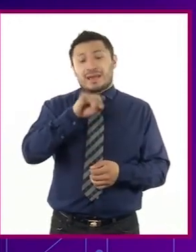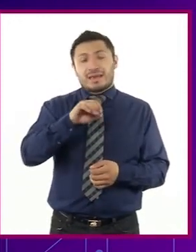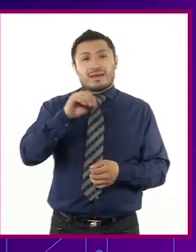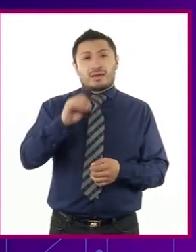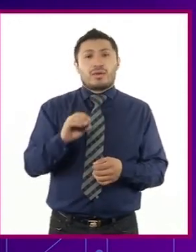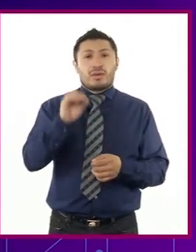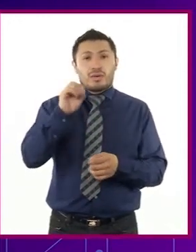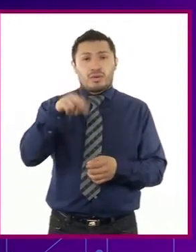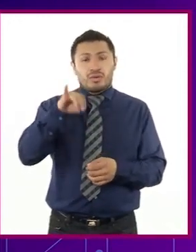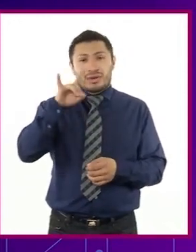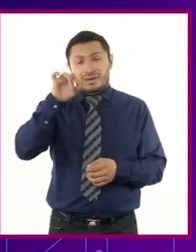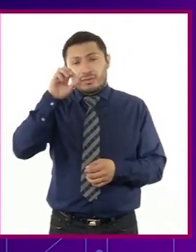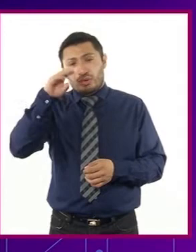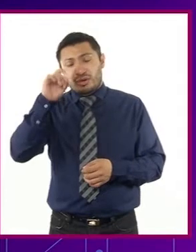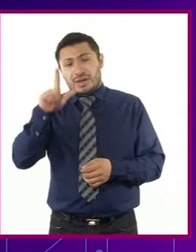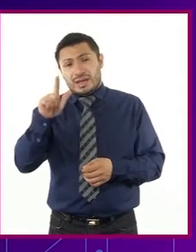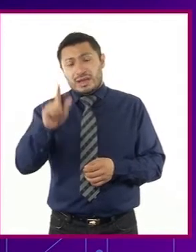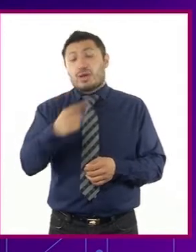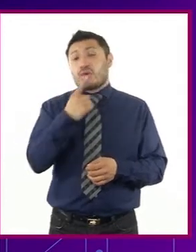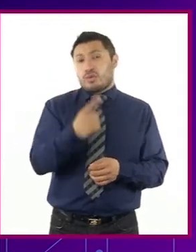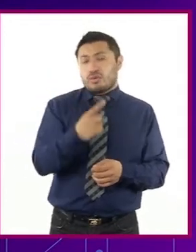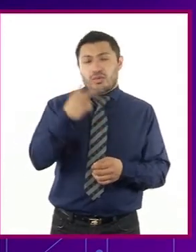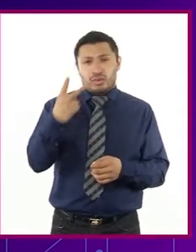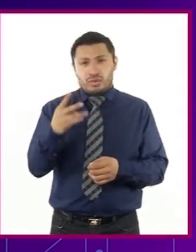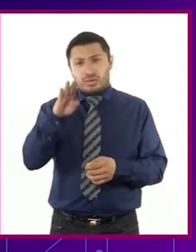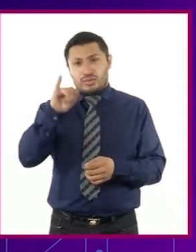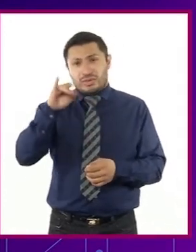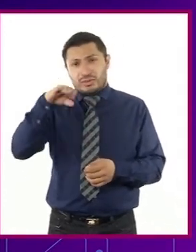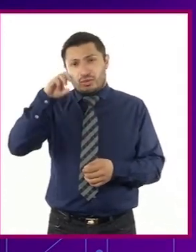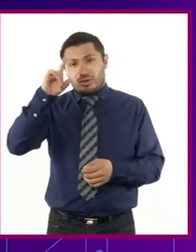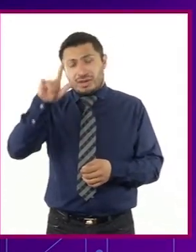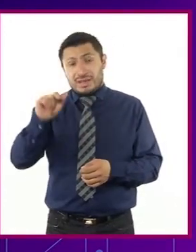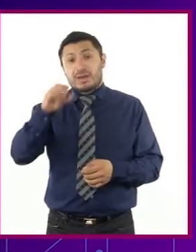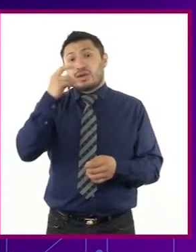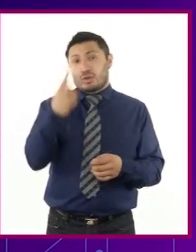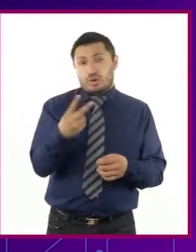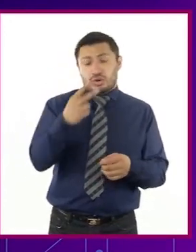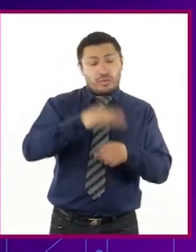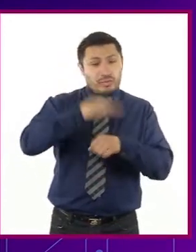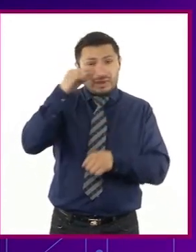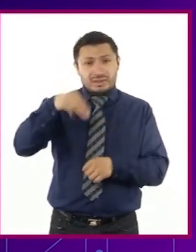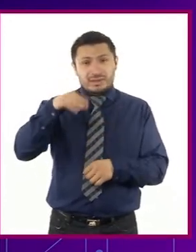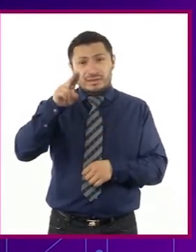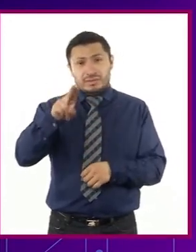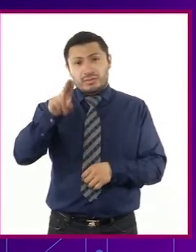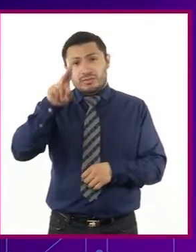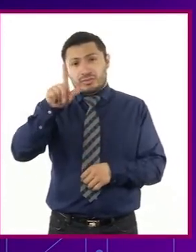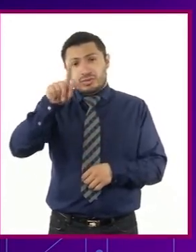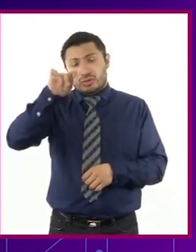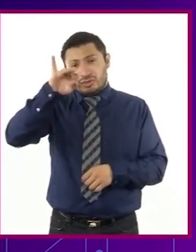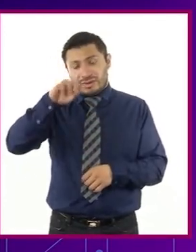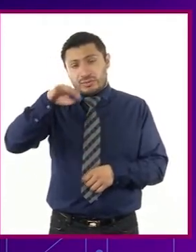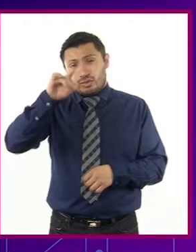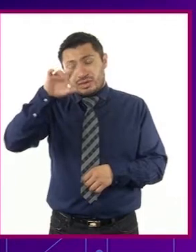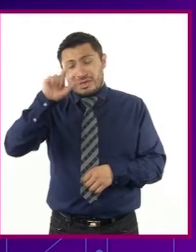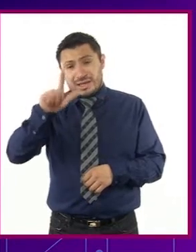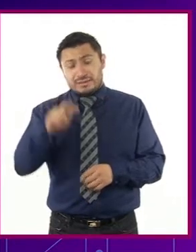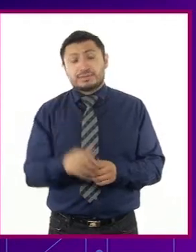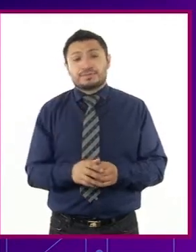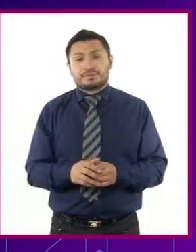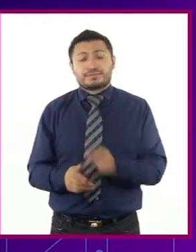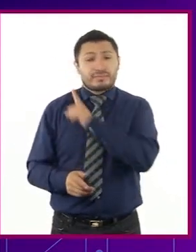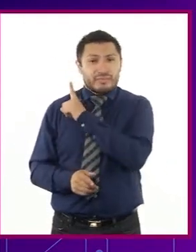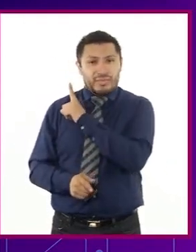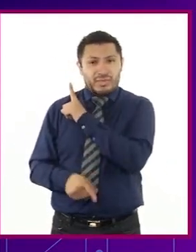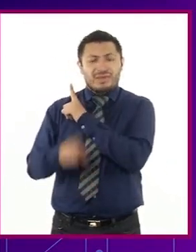unimodal, tener dos modas, bimodal o más de dos modas, multimodal. ¿Qué es la mediana? Muy bien, es el dato